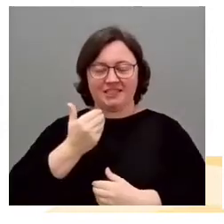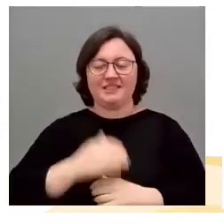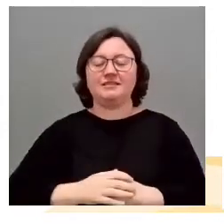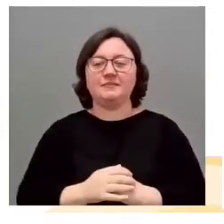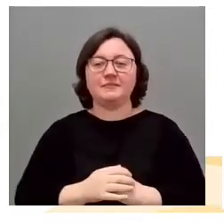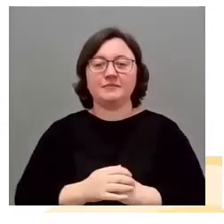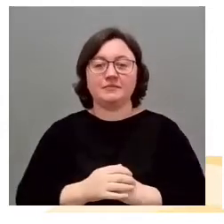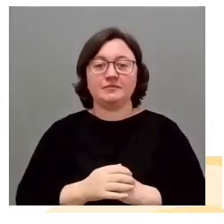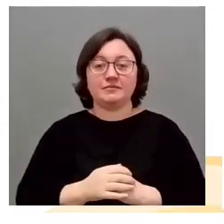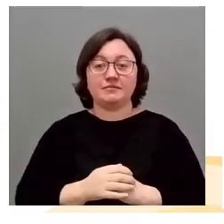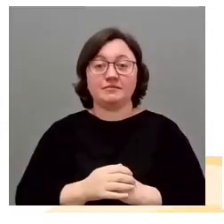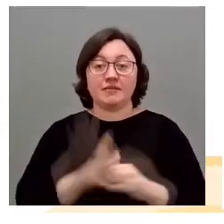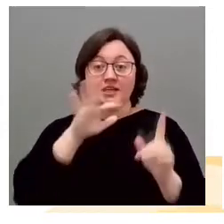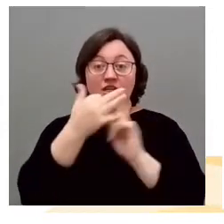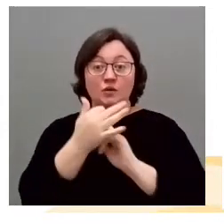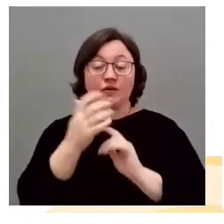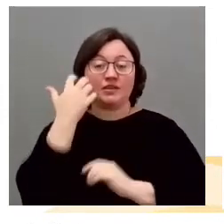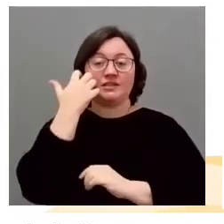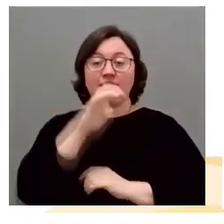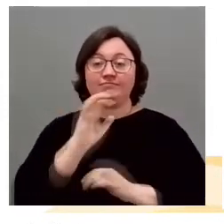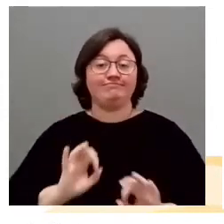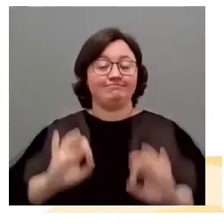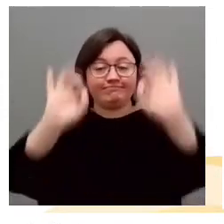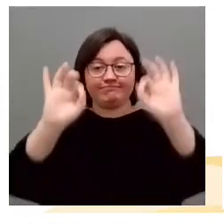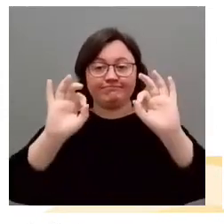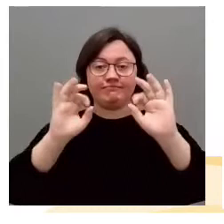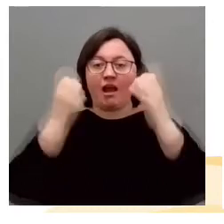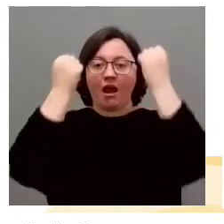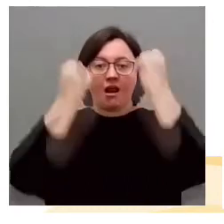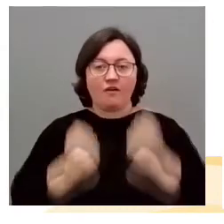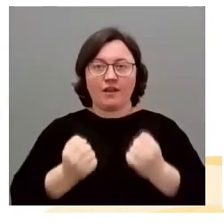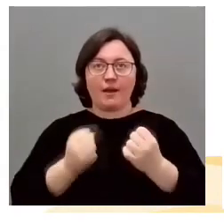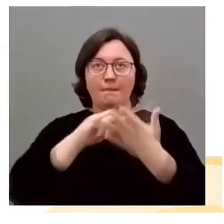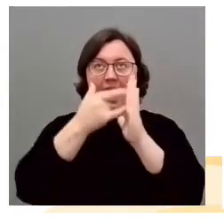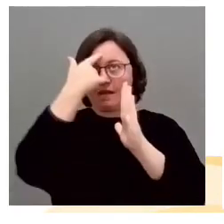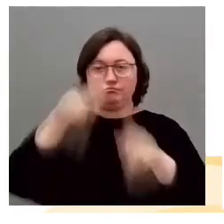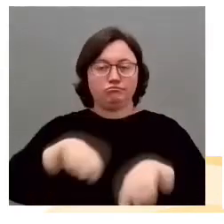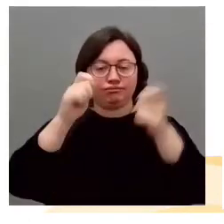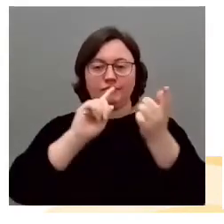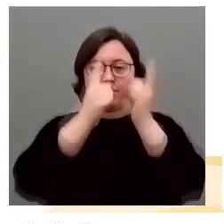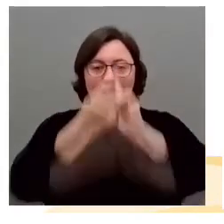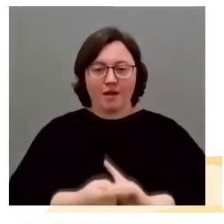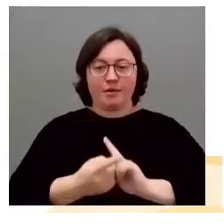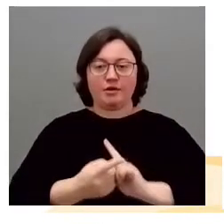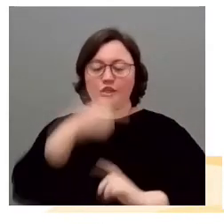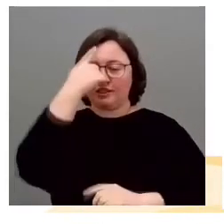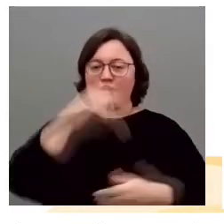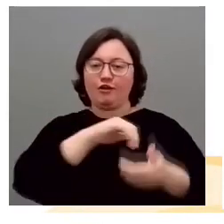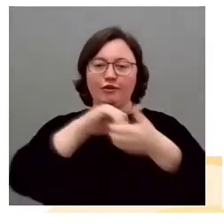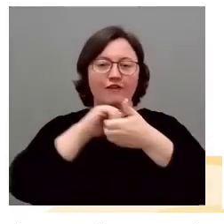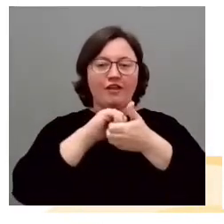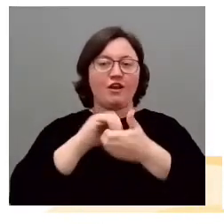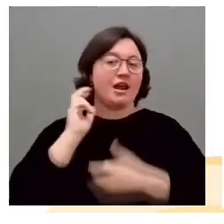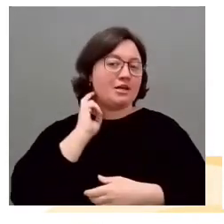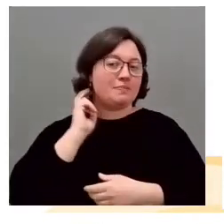Cerebral. Las circunstancias excepcionales que vivimos nos han forzado a cambiar nuestros planes y me consta que Confederación Aspace ha